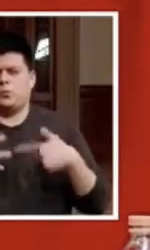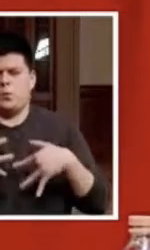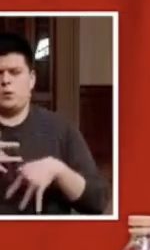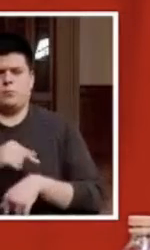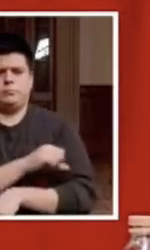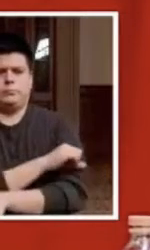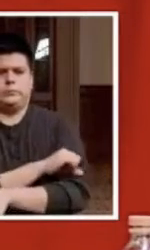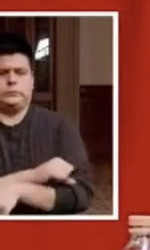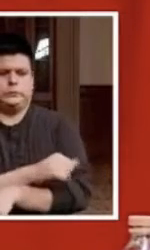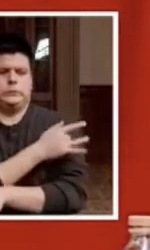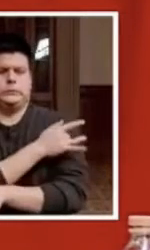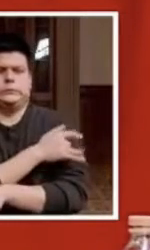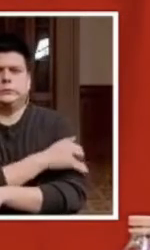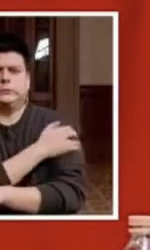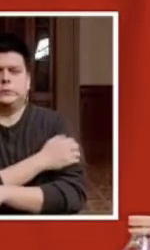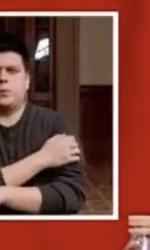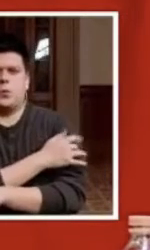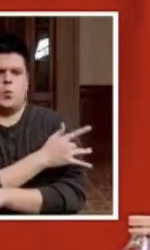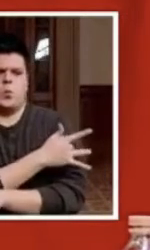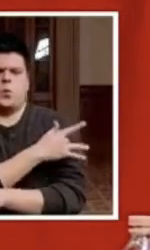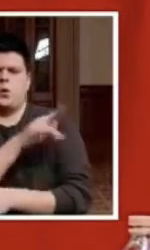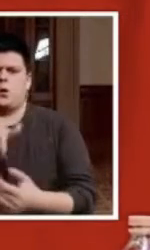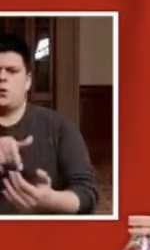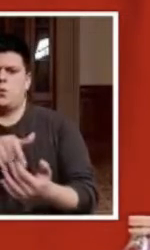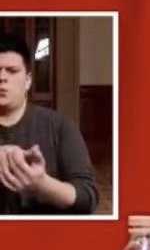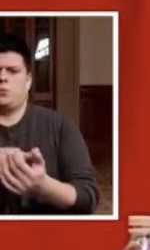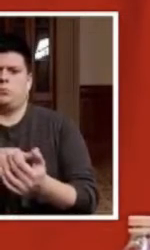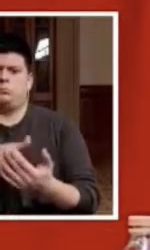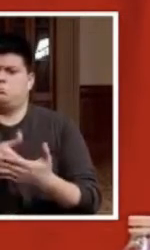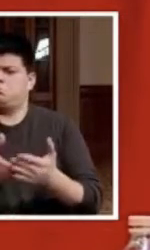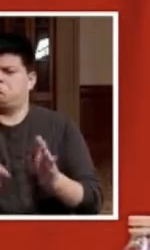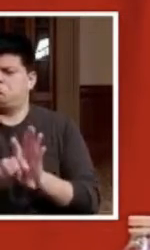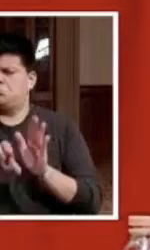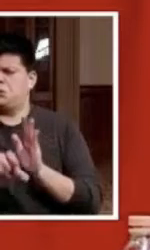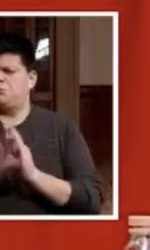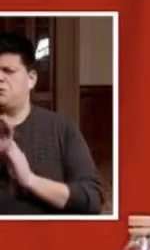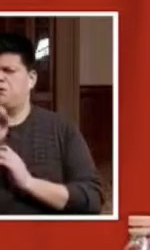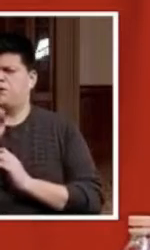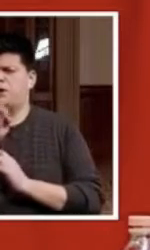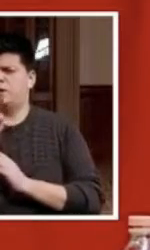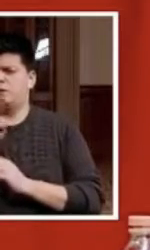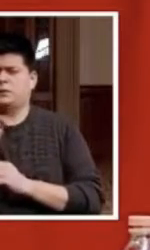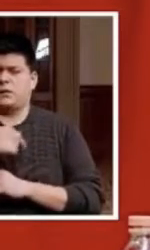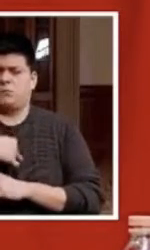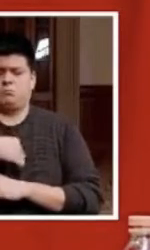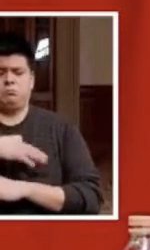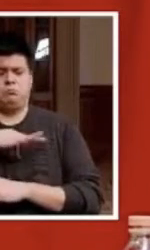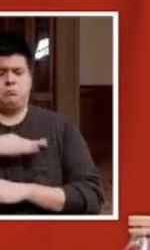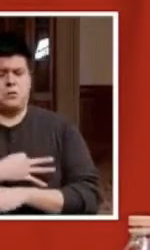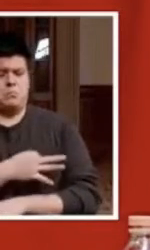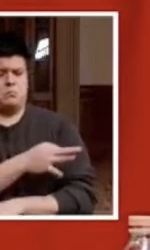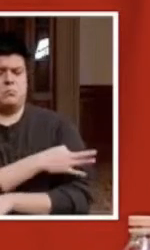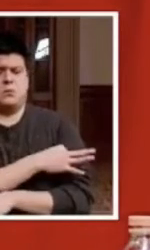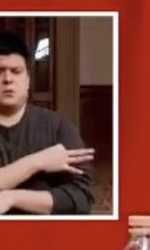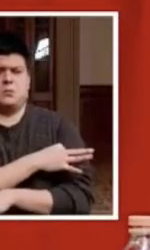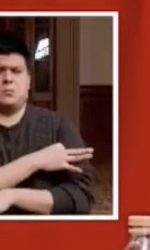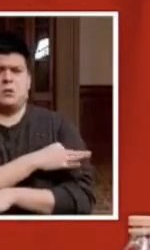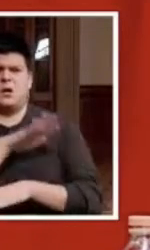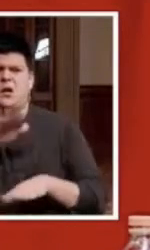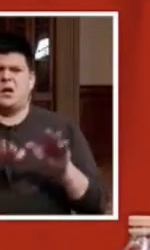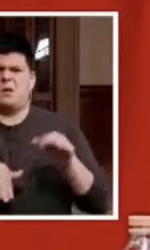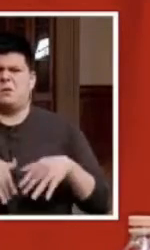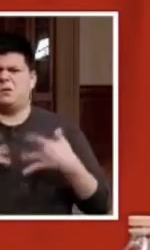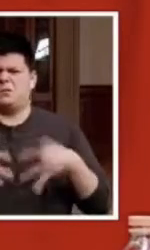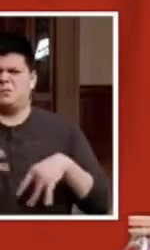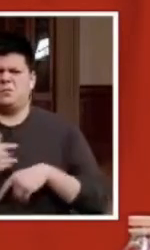muchas vacunas dan dolor en el sitio de la aplicación, una es la de la influenza. Cuando yo me aplico la vacuna de influenza, a veces me